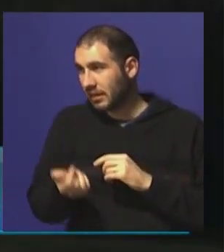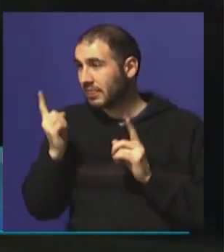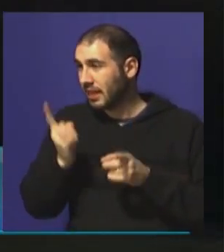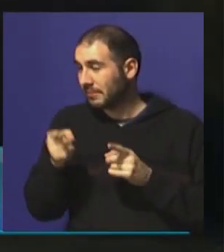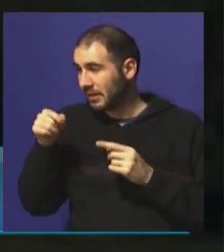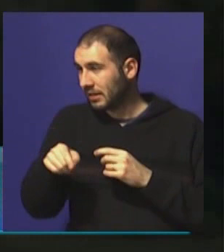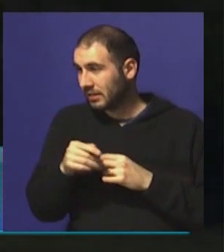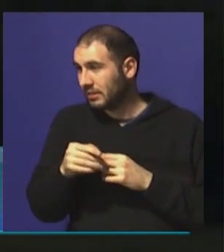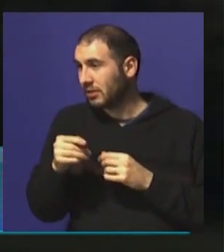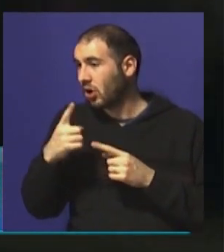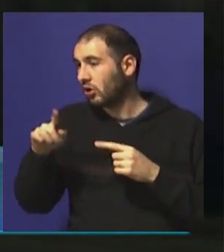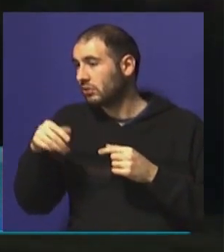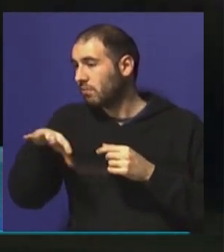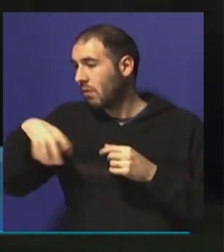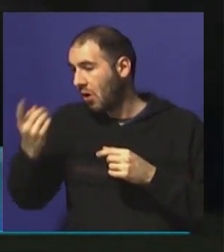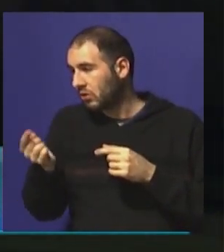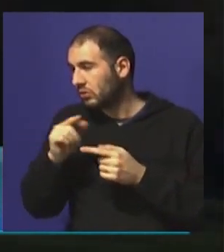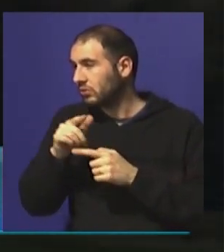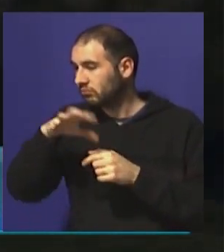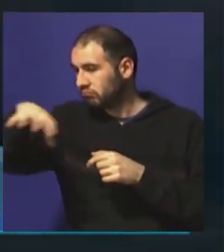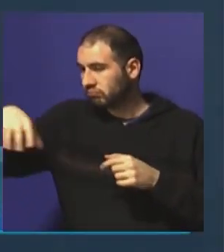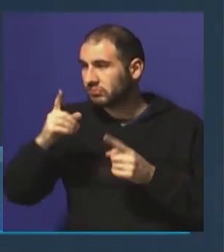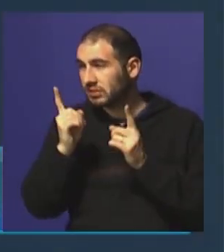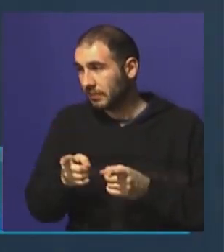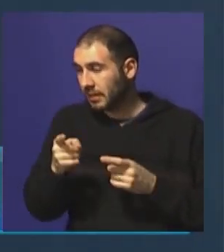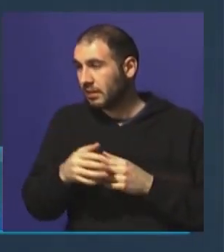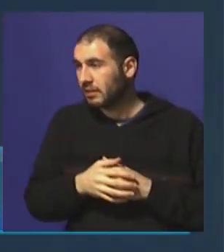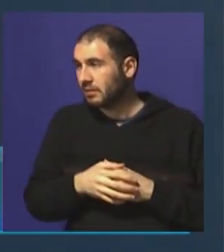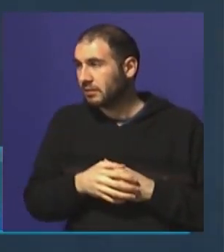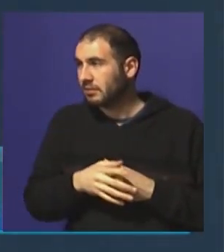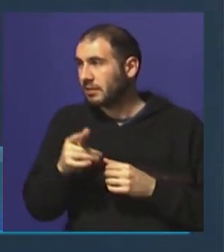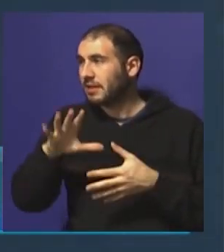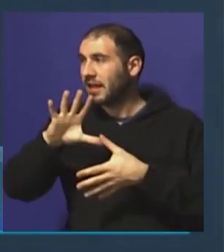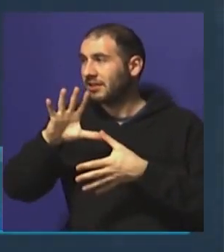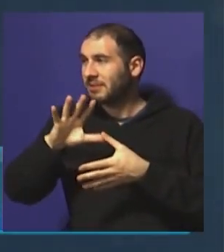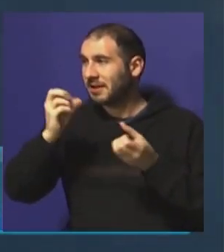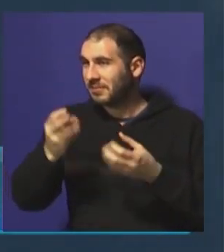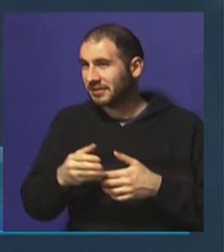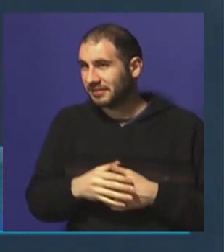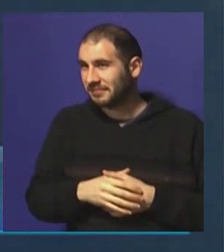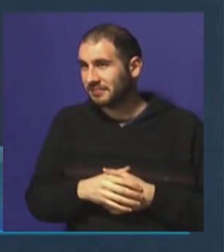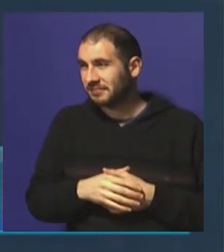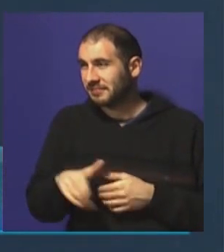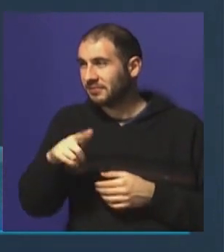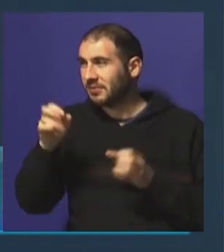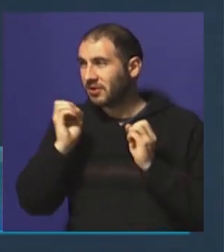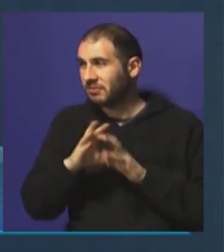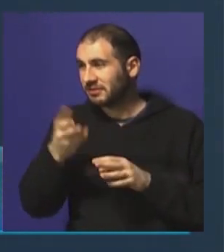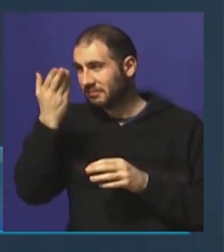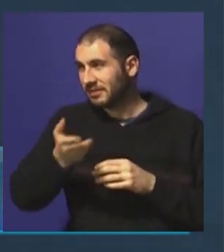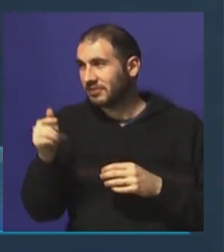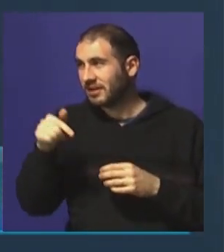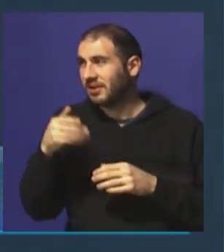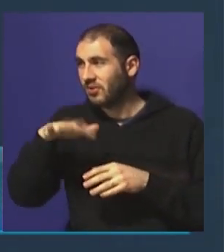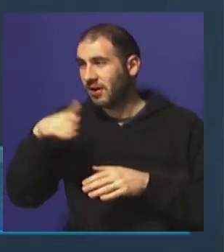momento, como pasa en otros pueblos rurales y en otras partes también de nuestro país y Latinoamérica, ¿por qué no?, empiezan la gente a acudir